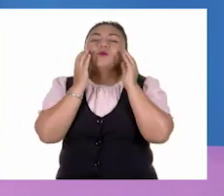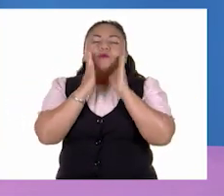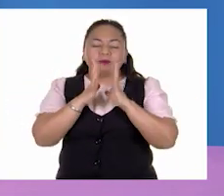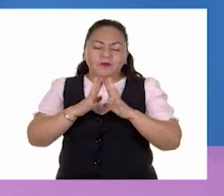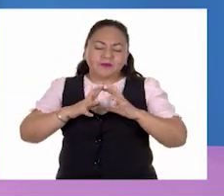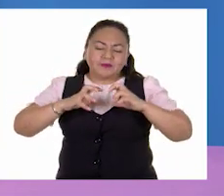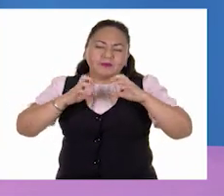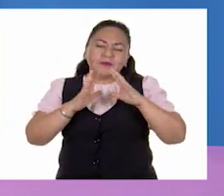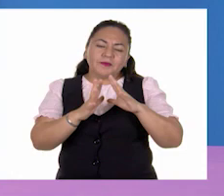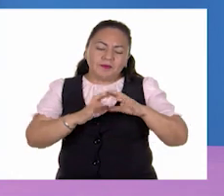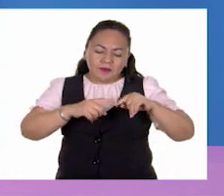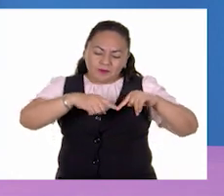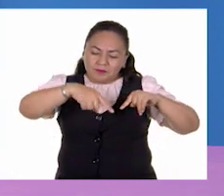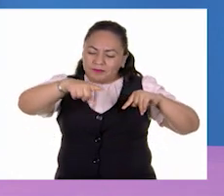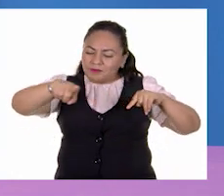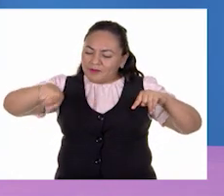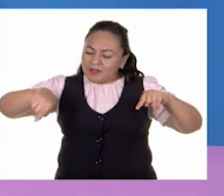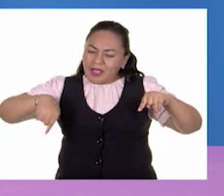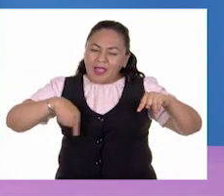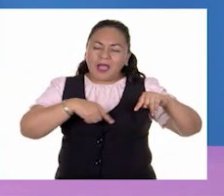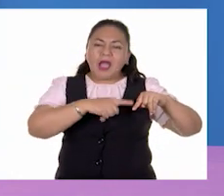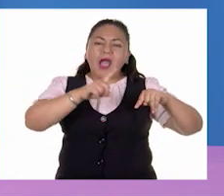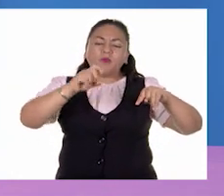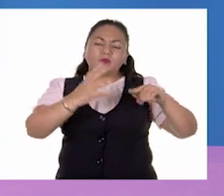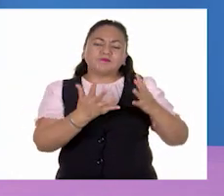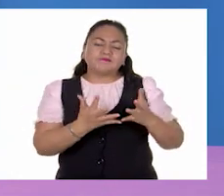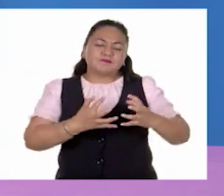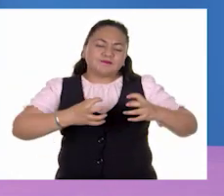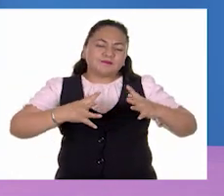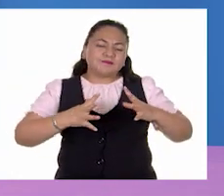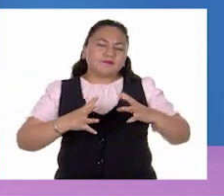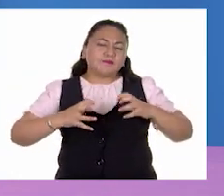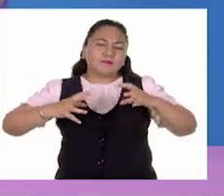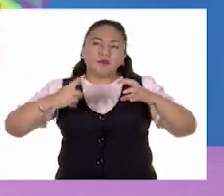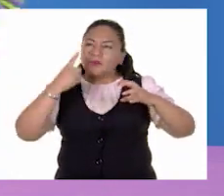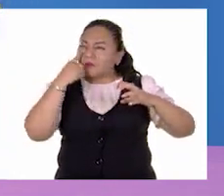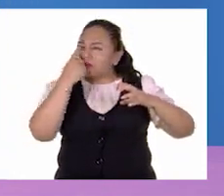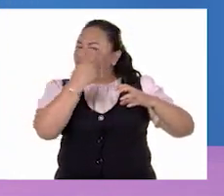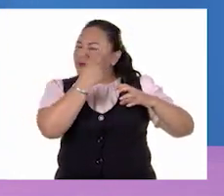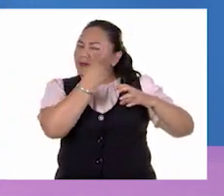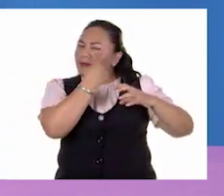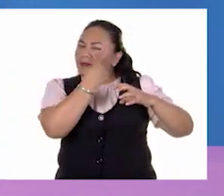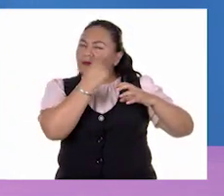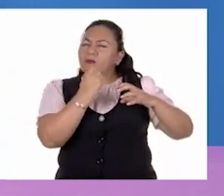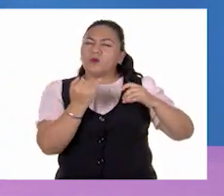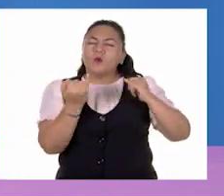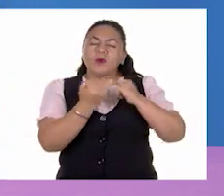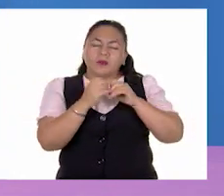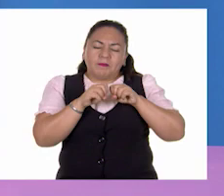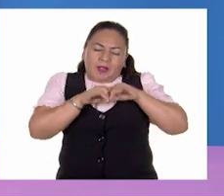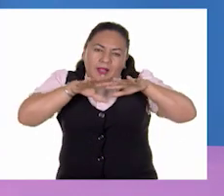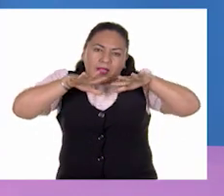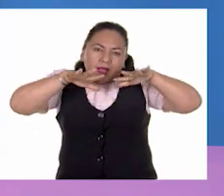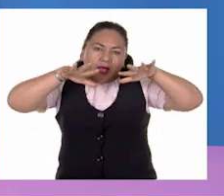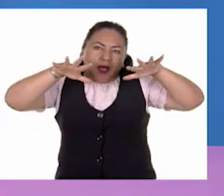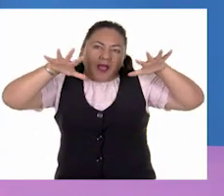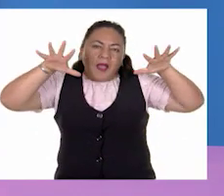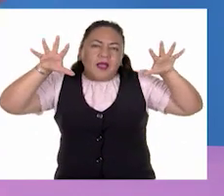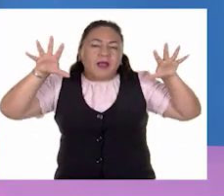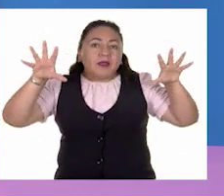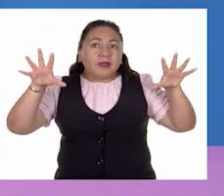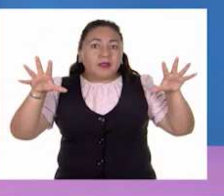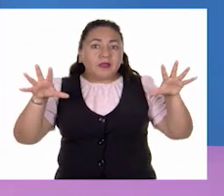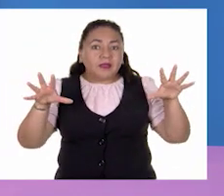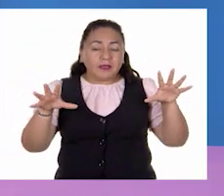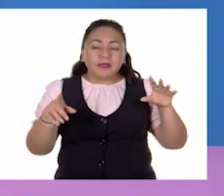un estanque. Tu mirada ilumina con una luz que es brillante. Y